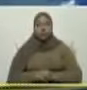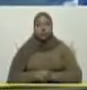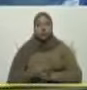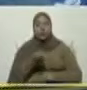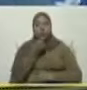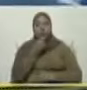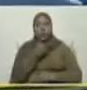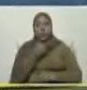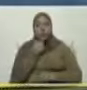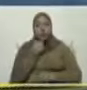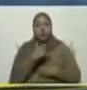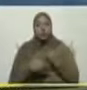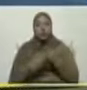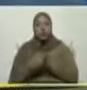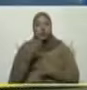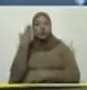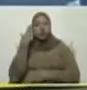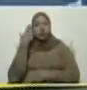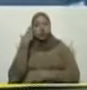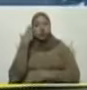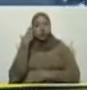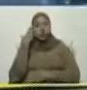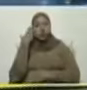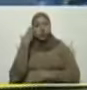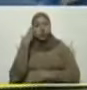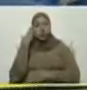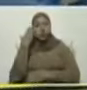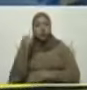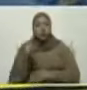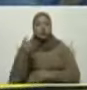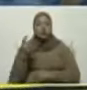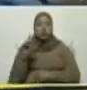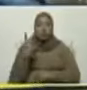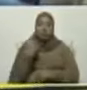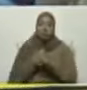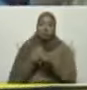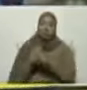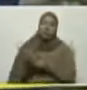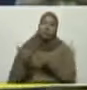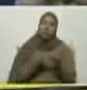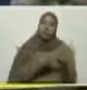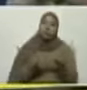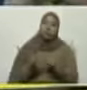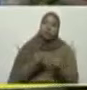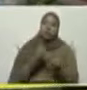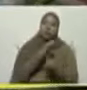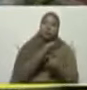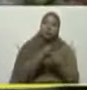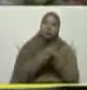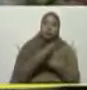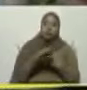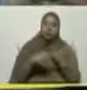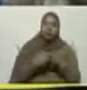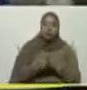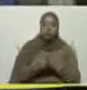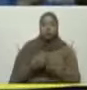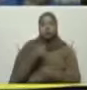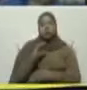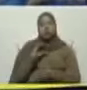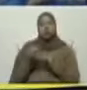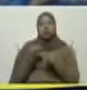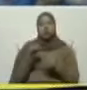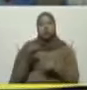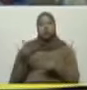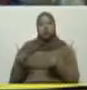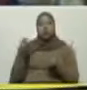bella que ustedes se puedan imaginar el tercer nivel del diálogo es cultural moral